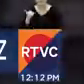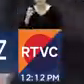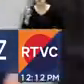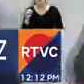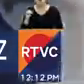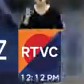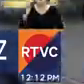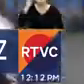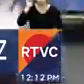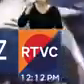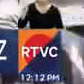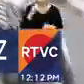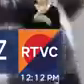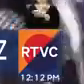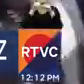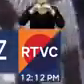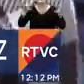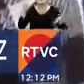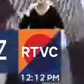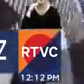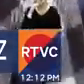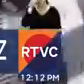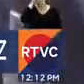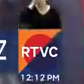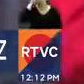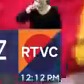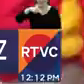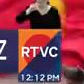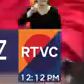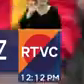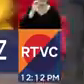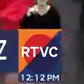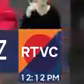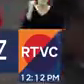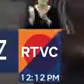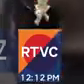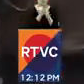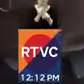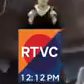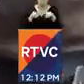debe al tuit que publicó López el domingo 16 de enero, que fue luego borrado.